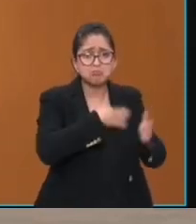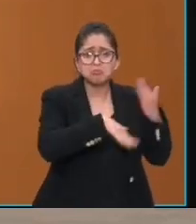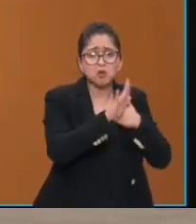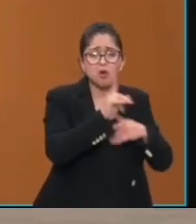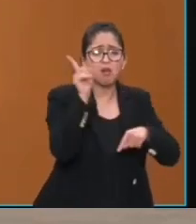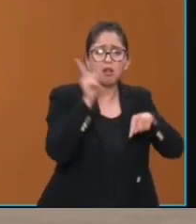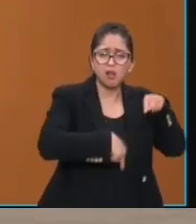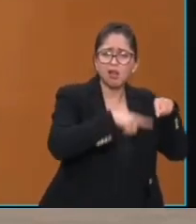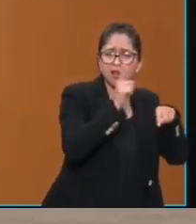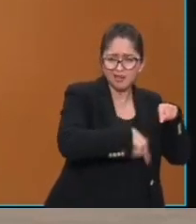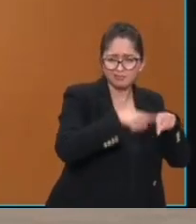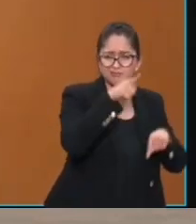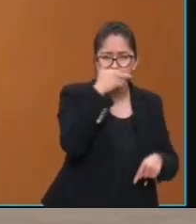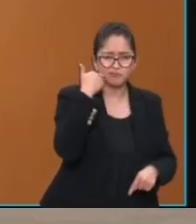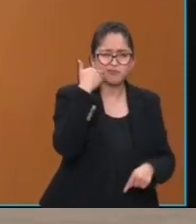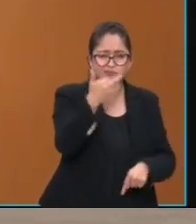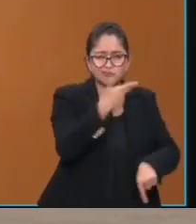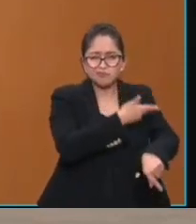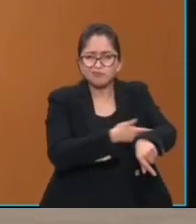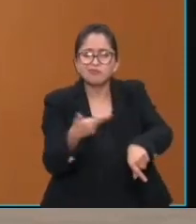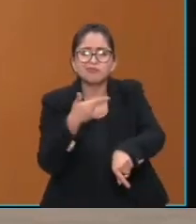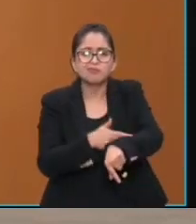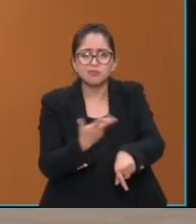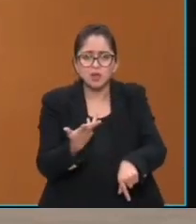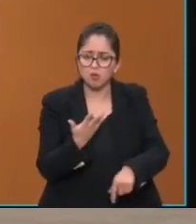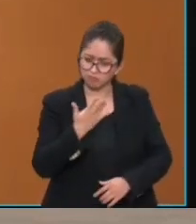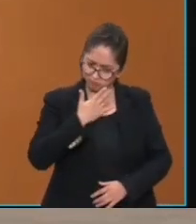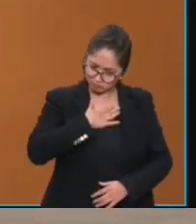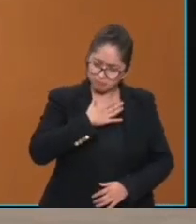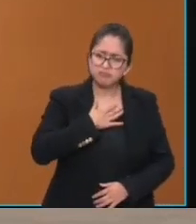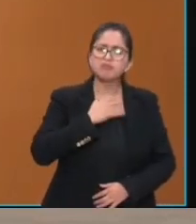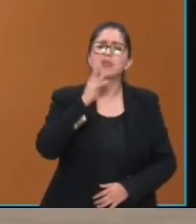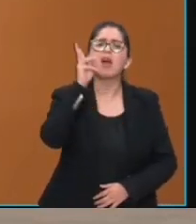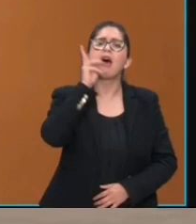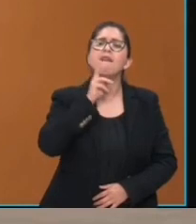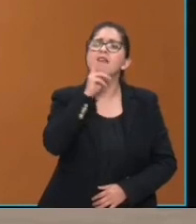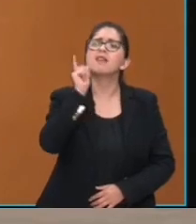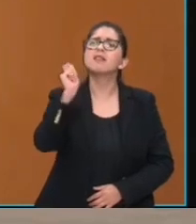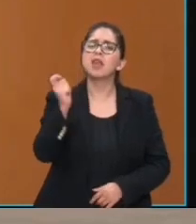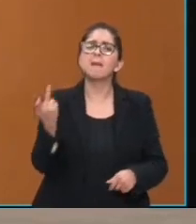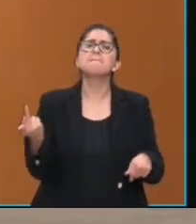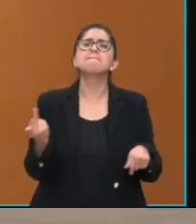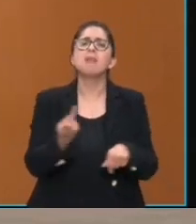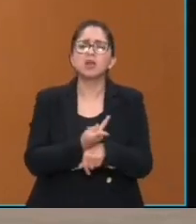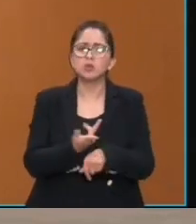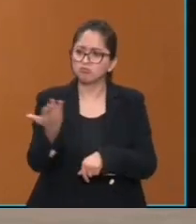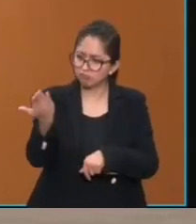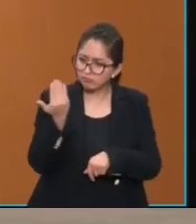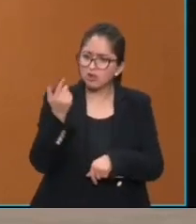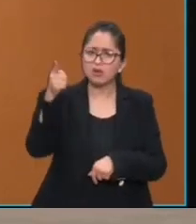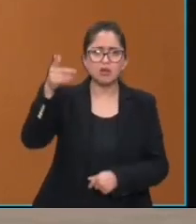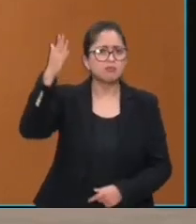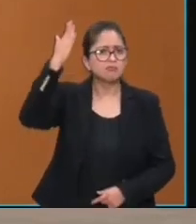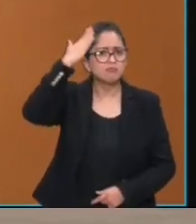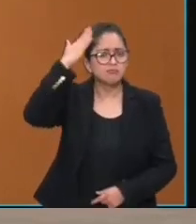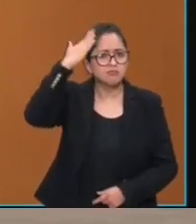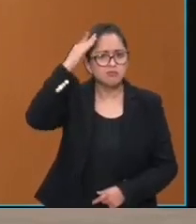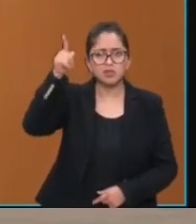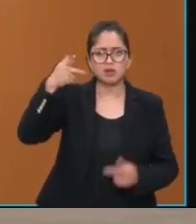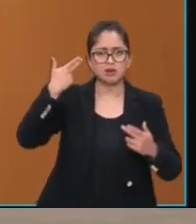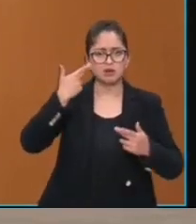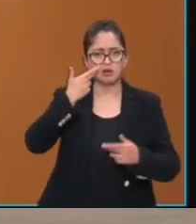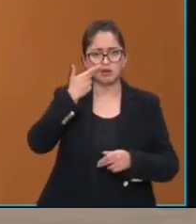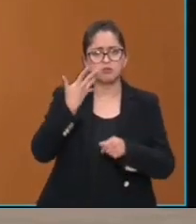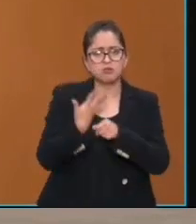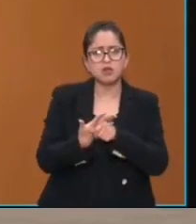de la rendición de cuentas y, por tanto, vamos a llevar a la rendición de cuentas a aquella autoridad de salud que